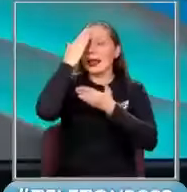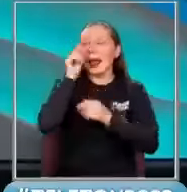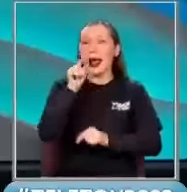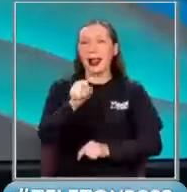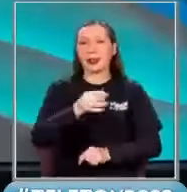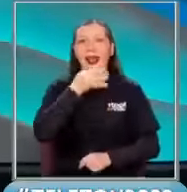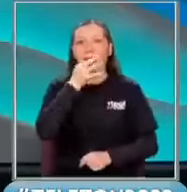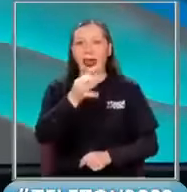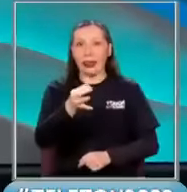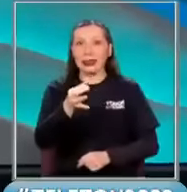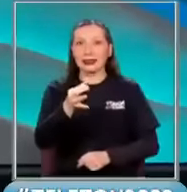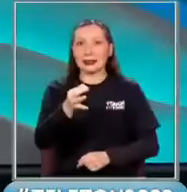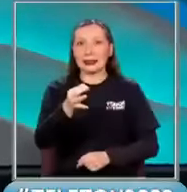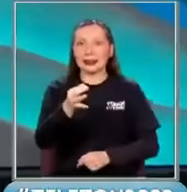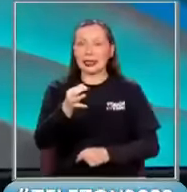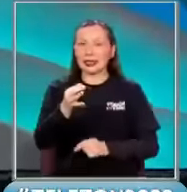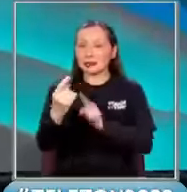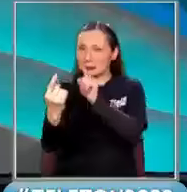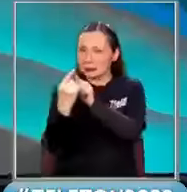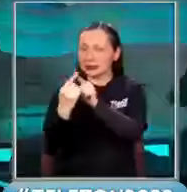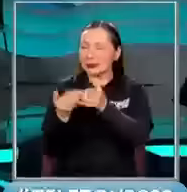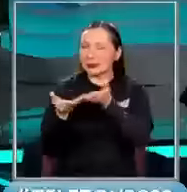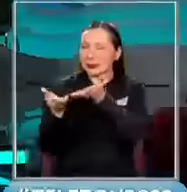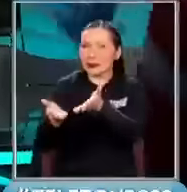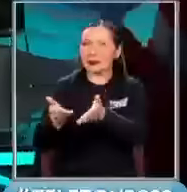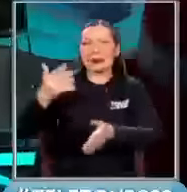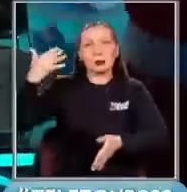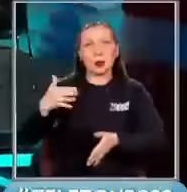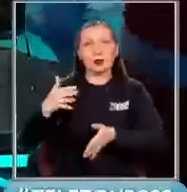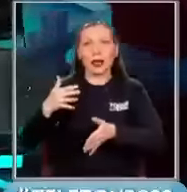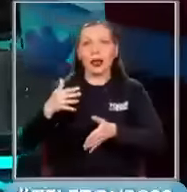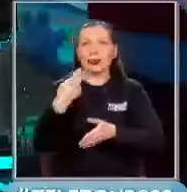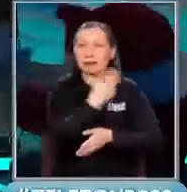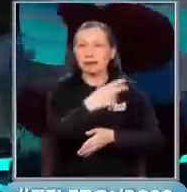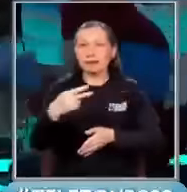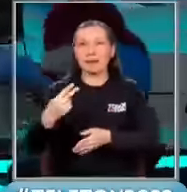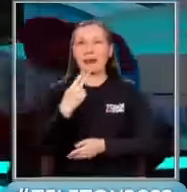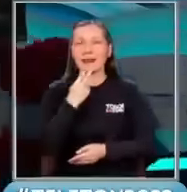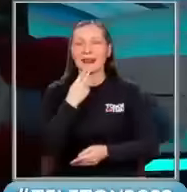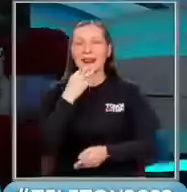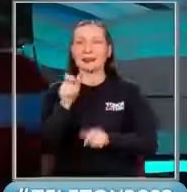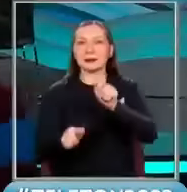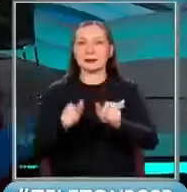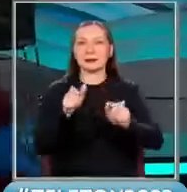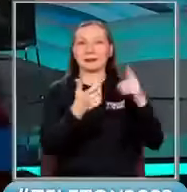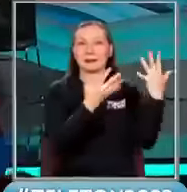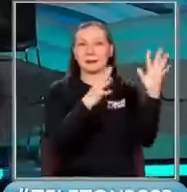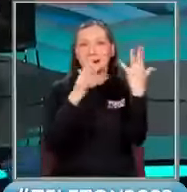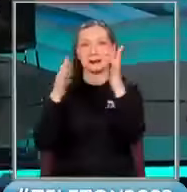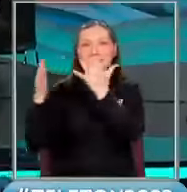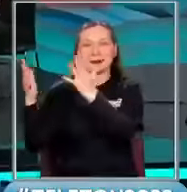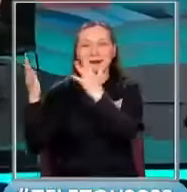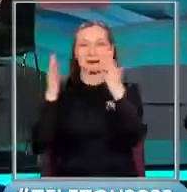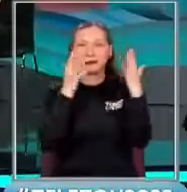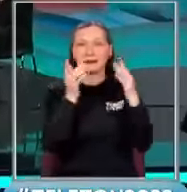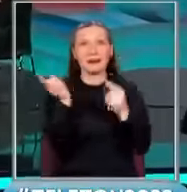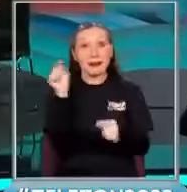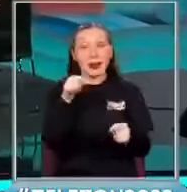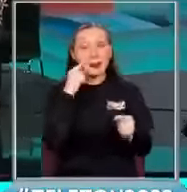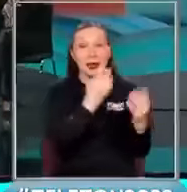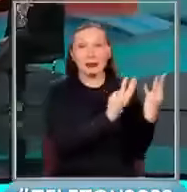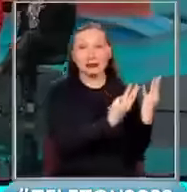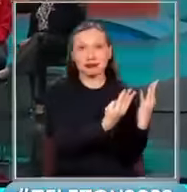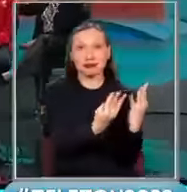y a decirte en persona sí, lo importante que tú has sido en sus vidas. Ahí vienen. Este